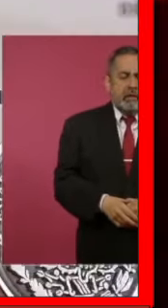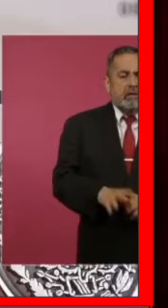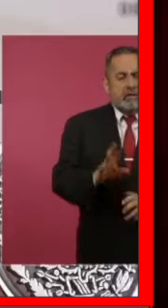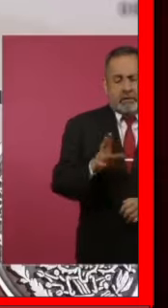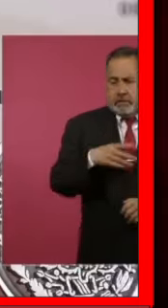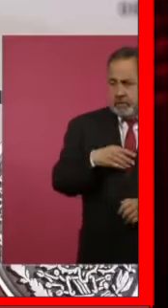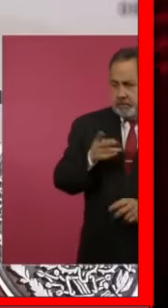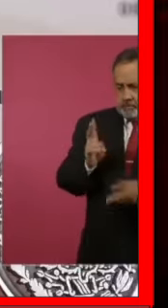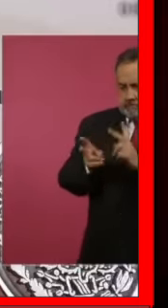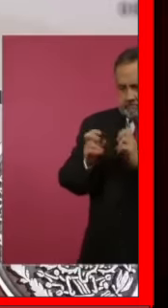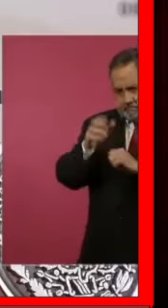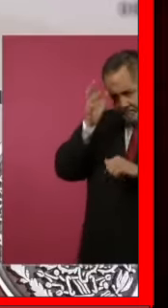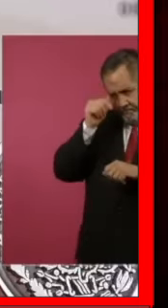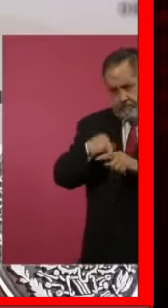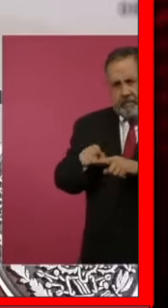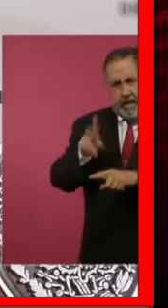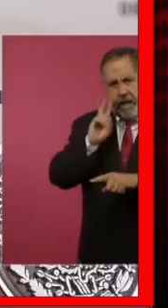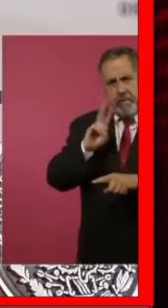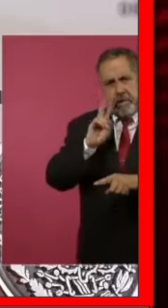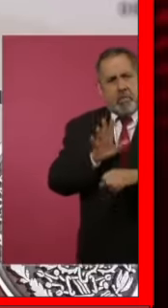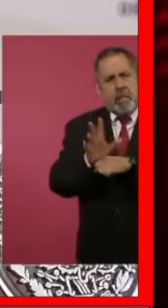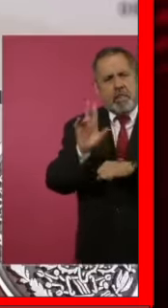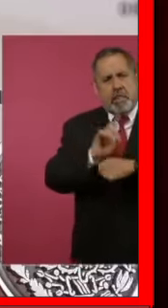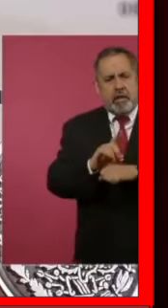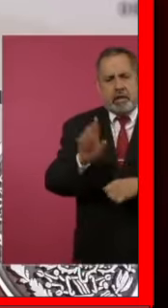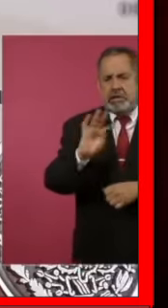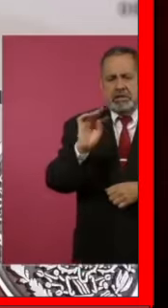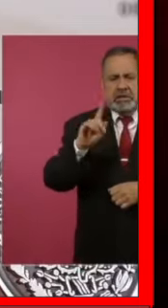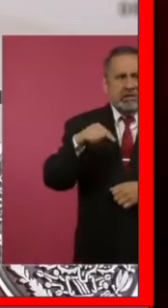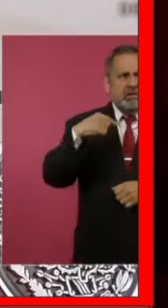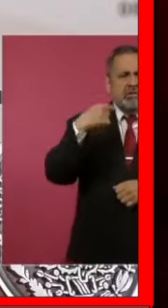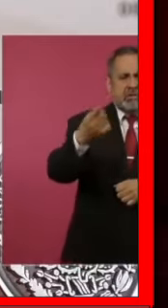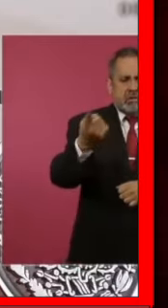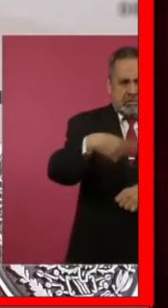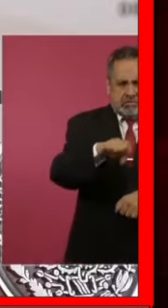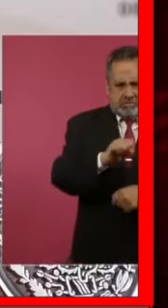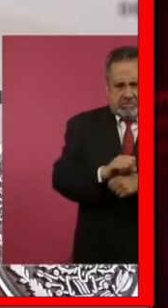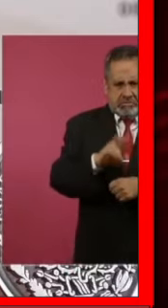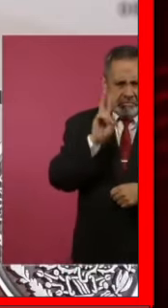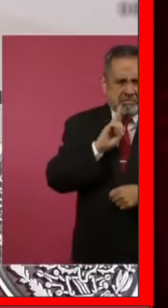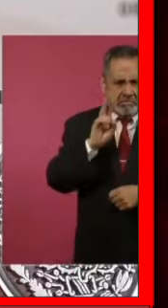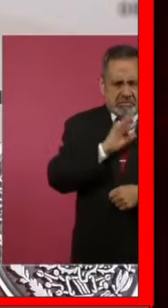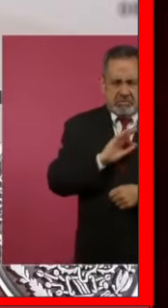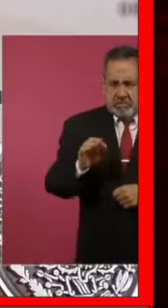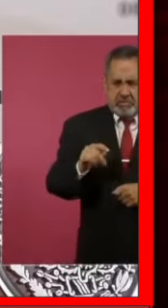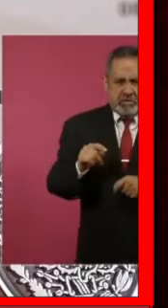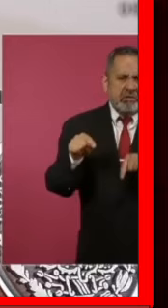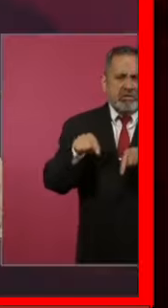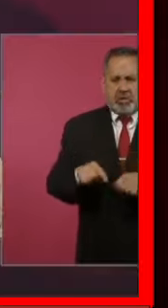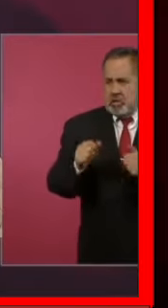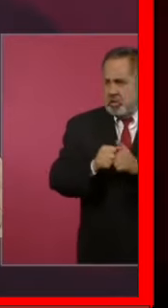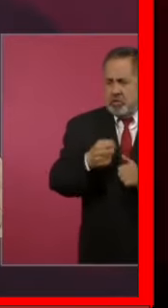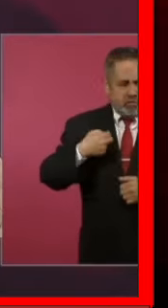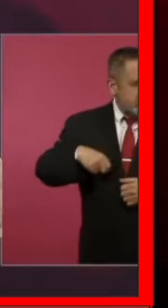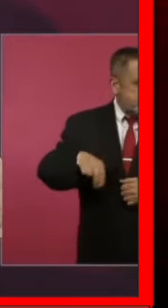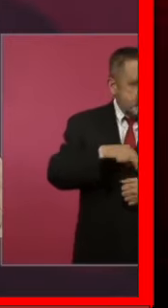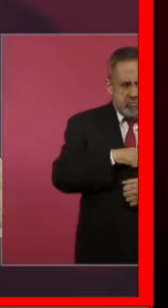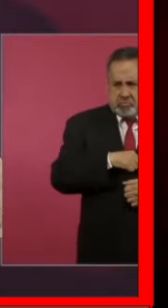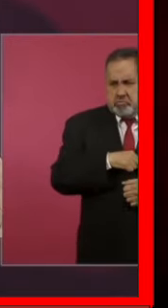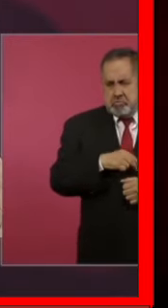acuerdo e puede ser la semana próxima okay que estén con